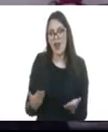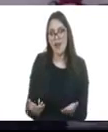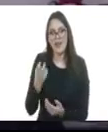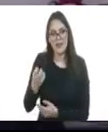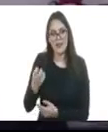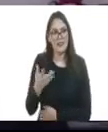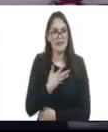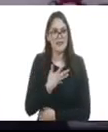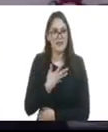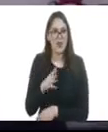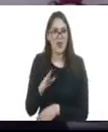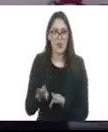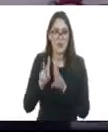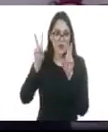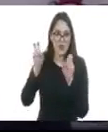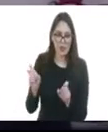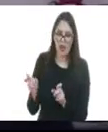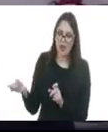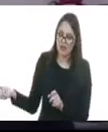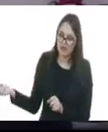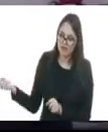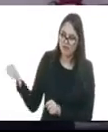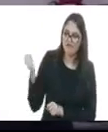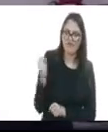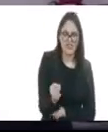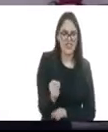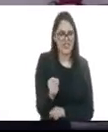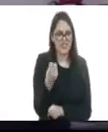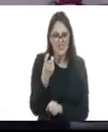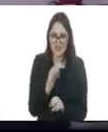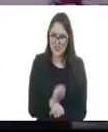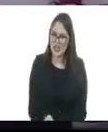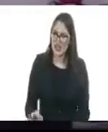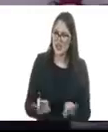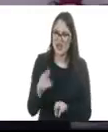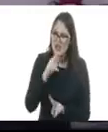pues este tema, ¿no? Poner este tema en la agenda